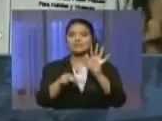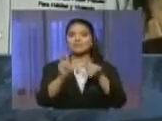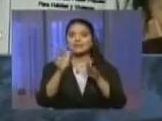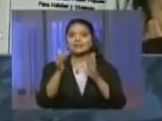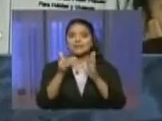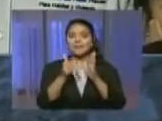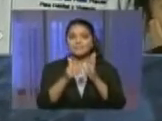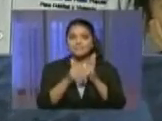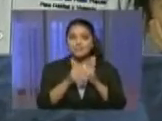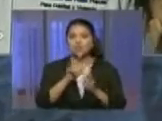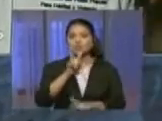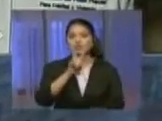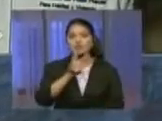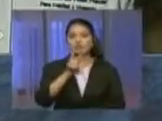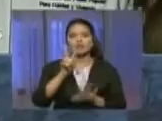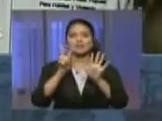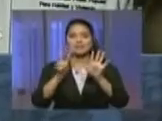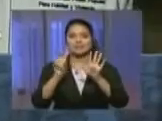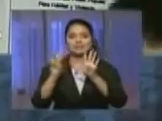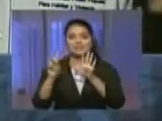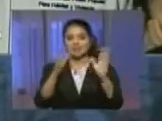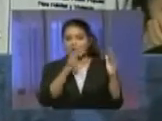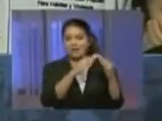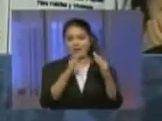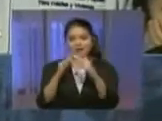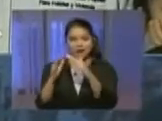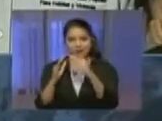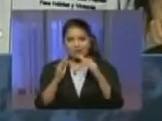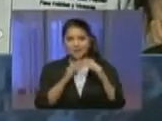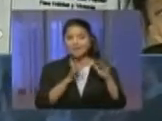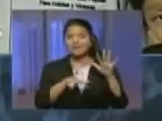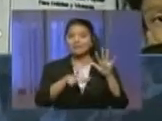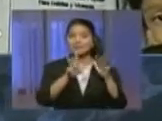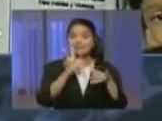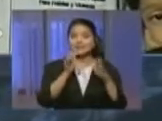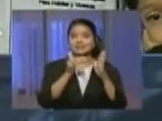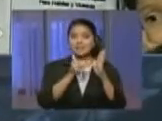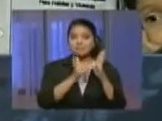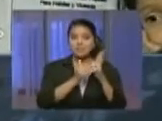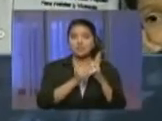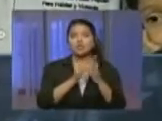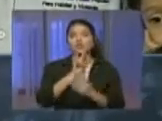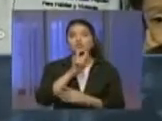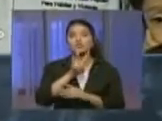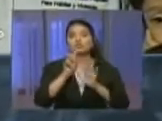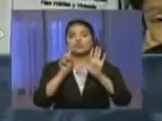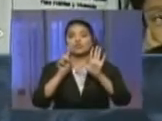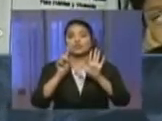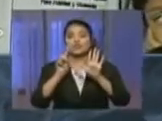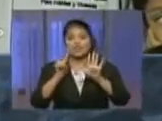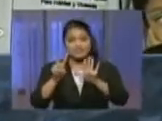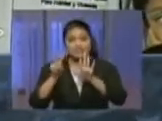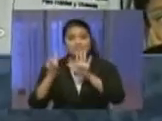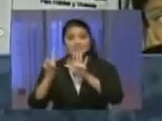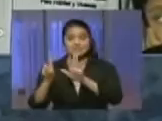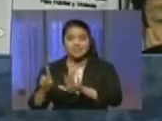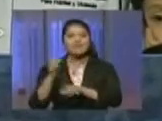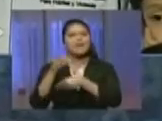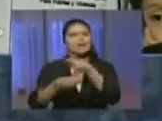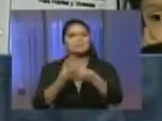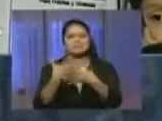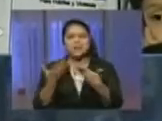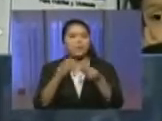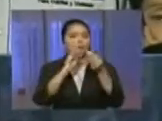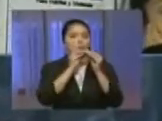13276 viviendas 13276 hogar qué hacemos rehabilitar completo si hay que